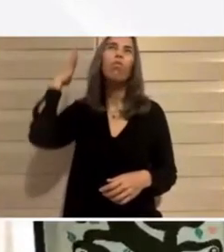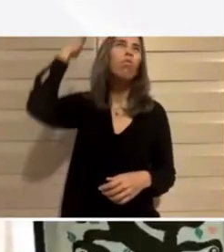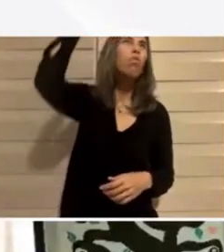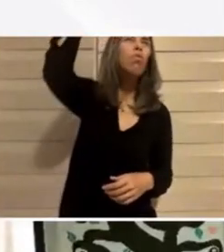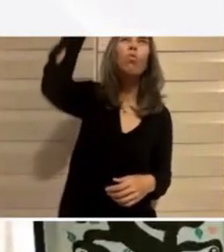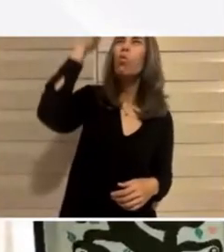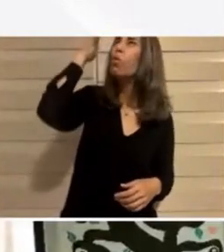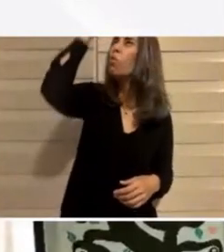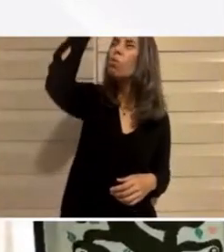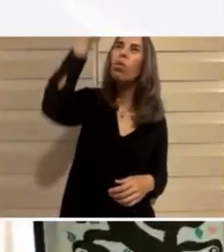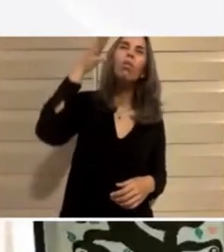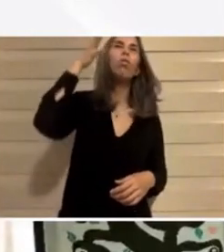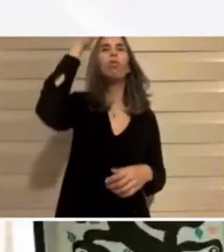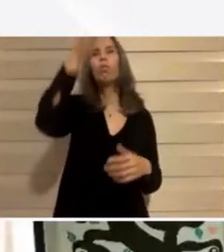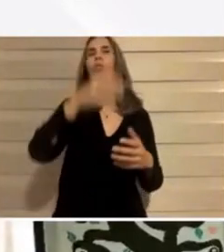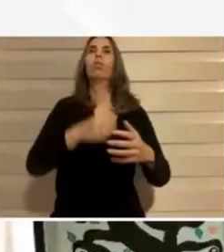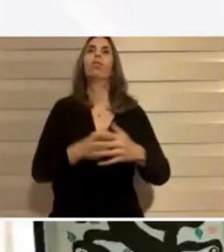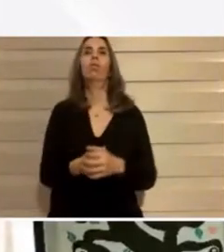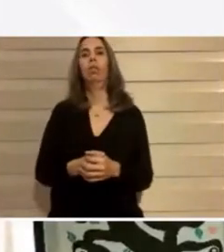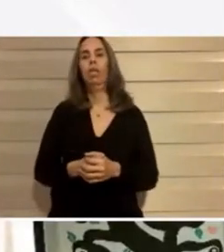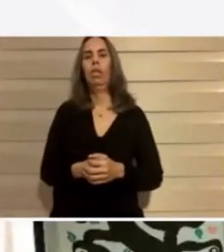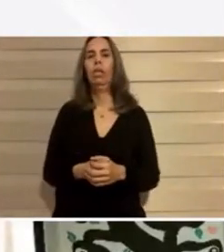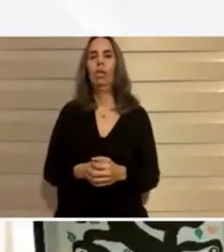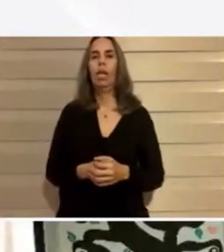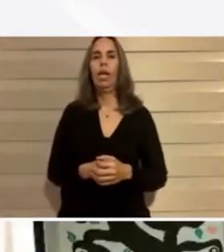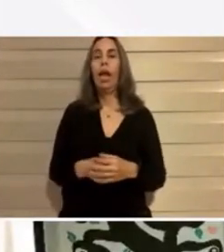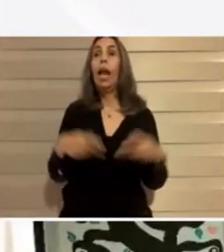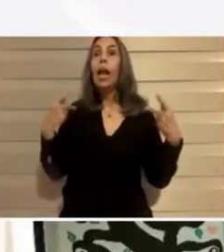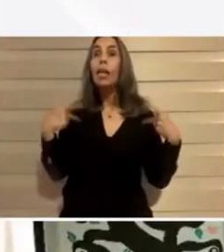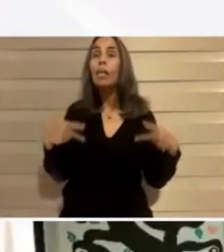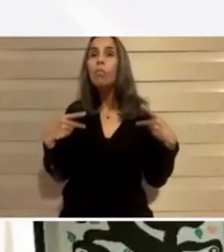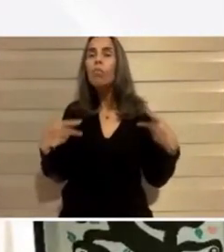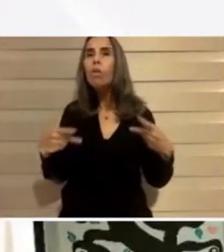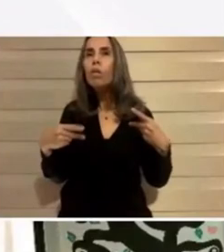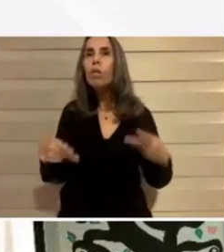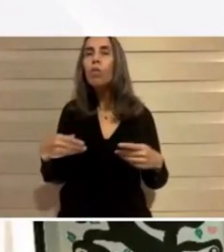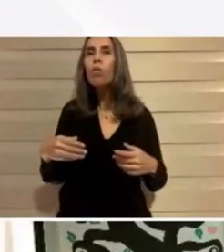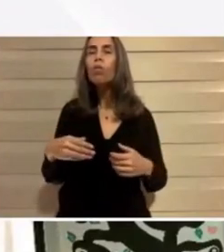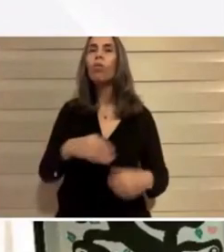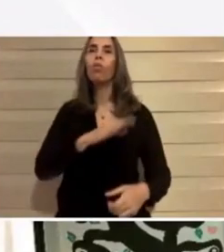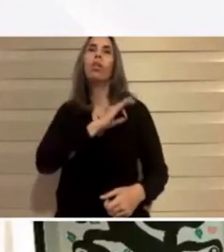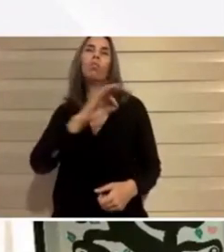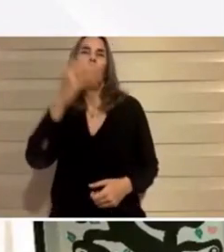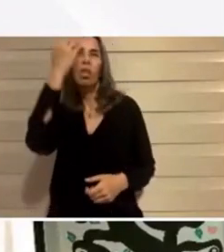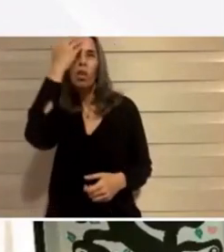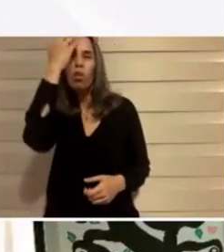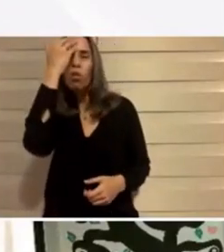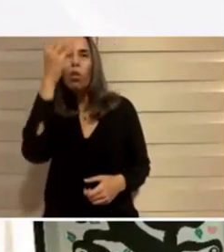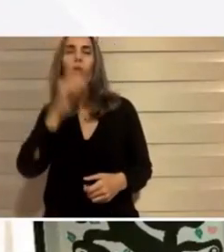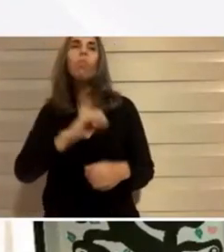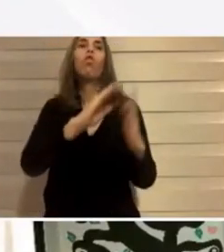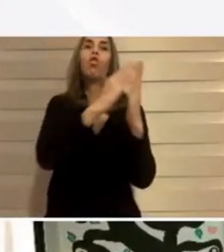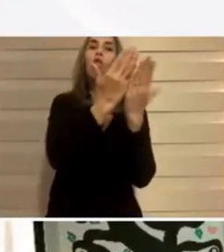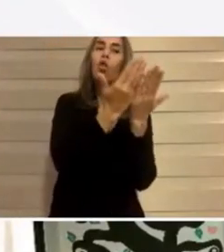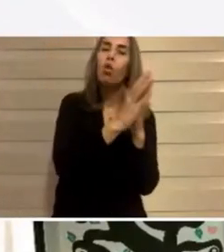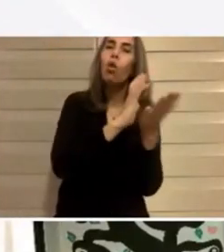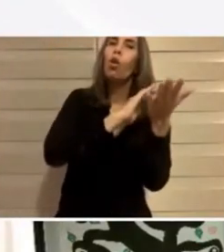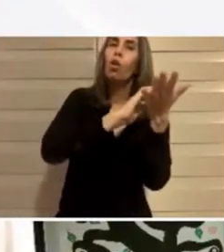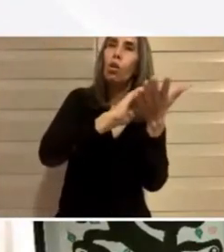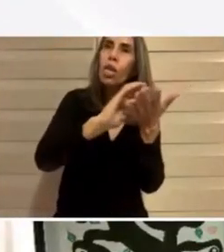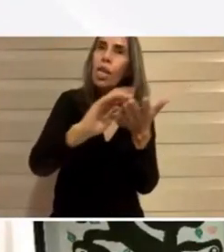conocimiento se da por las personas, por las conversaciones, por los libros y, por supuesto, por los